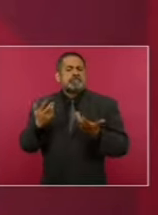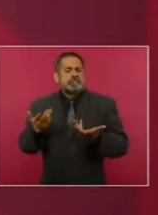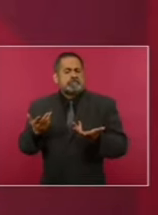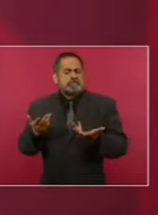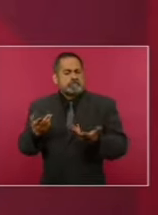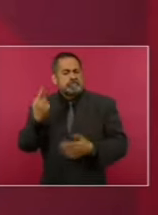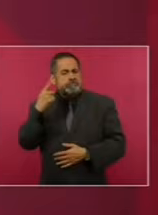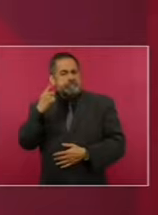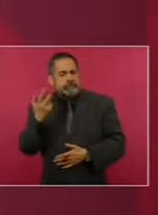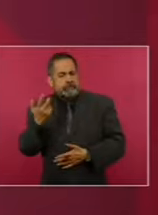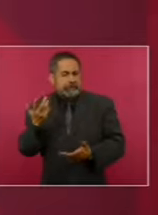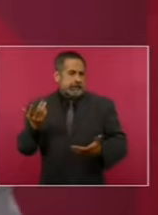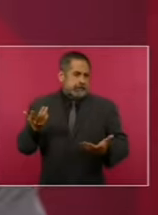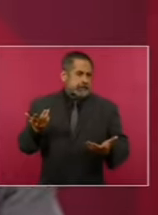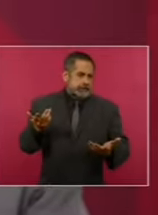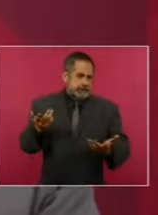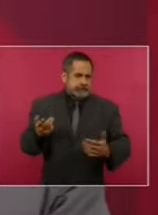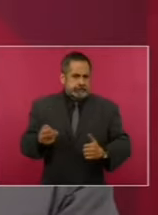¿Para